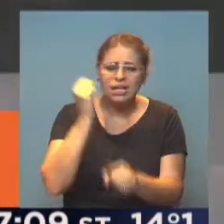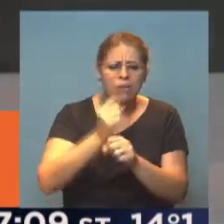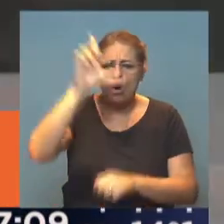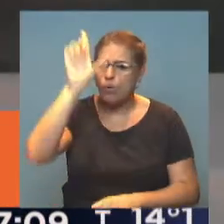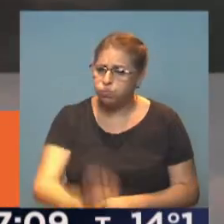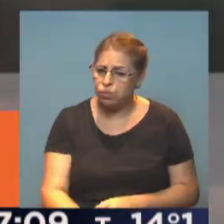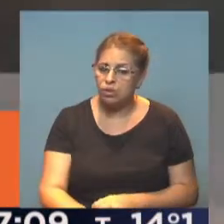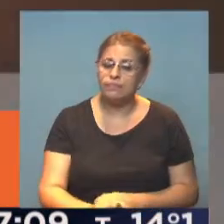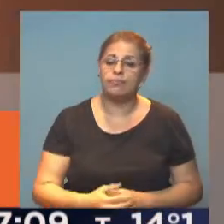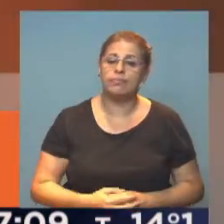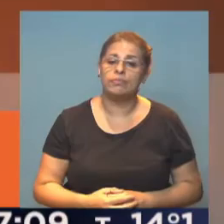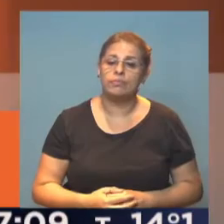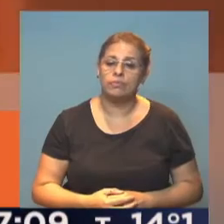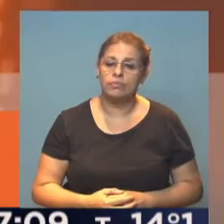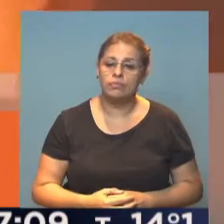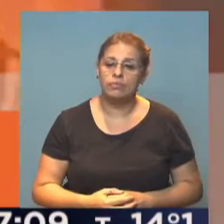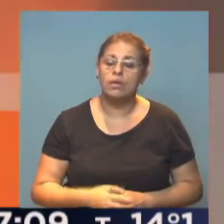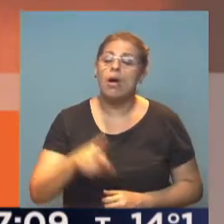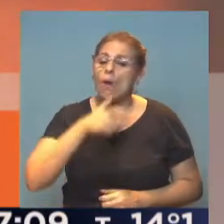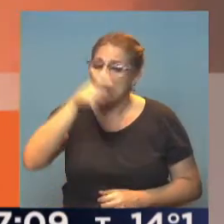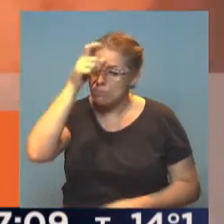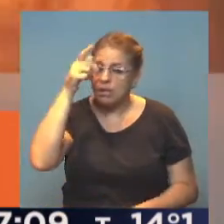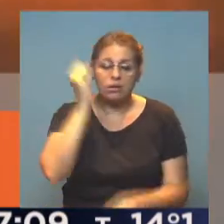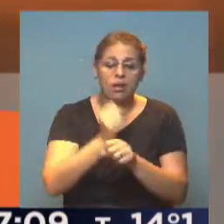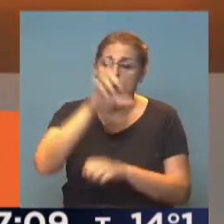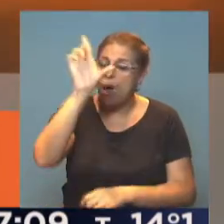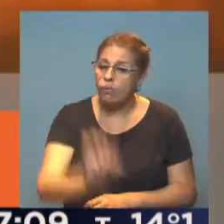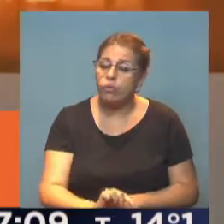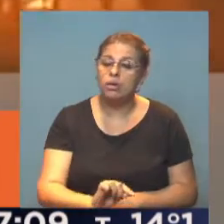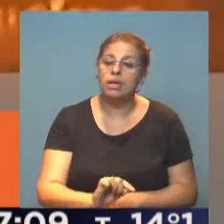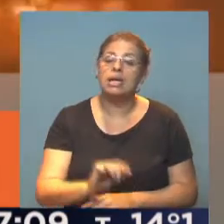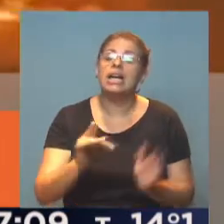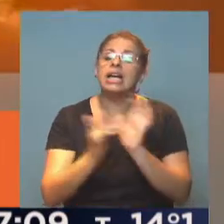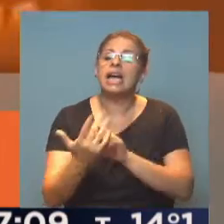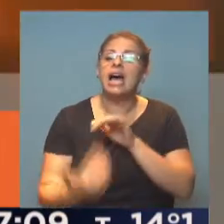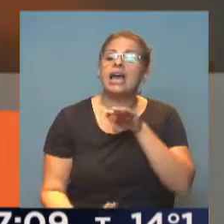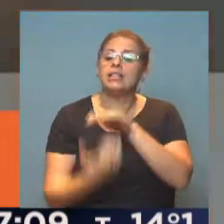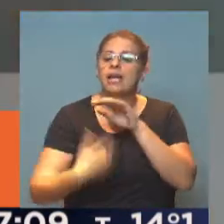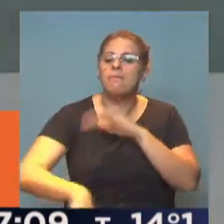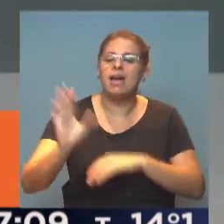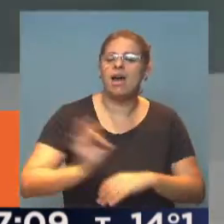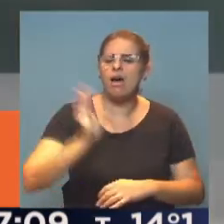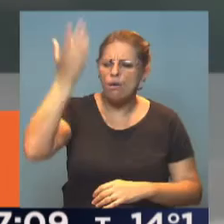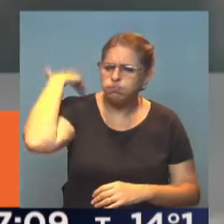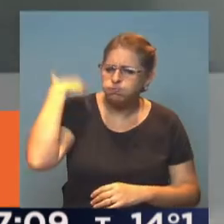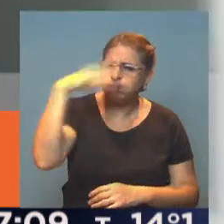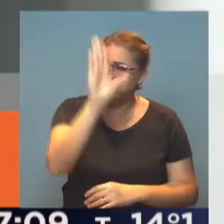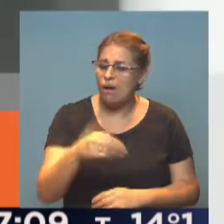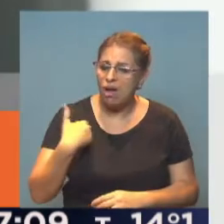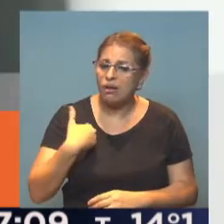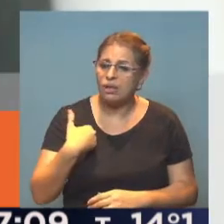intenso justamente aquí de los bomberos. Una de las más antiguas del país se incendió y logró ser